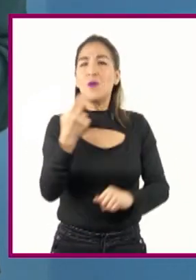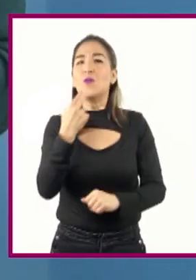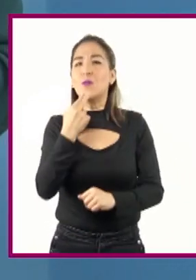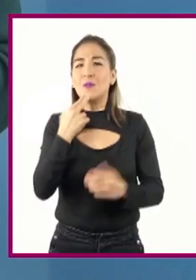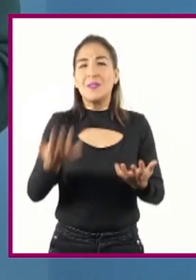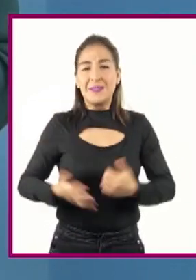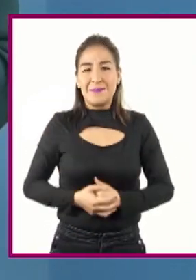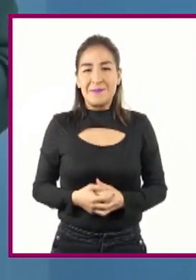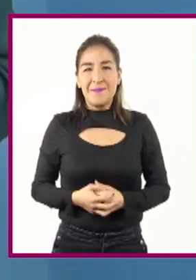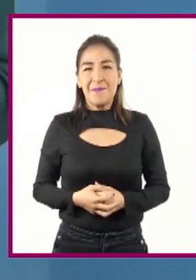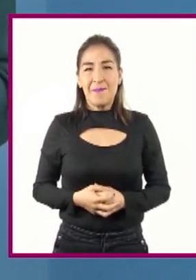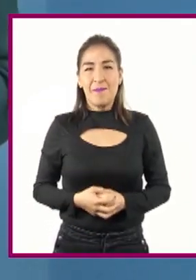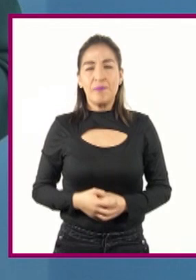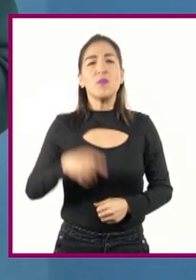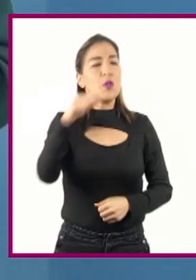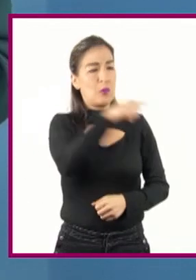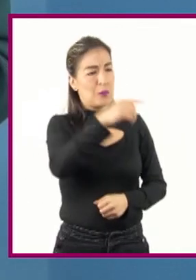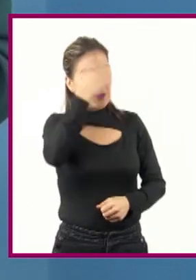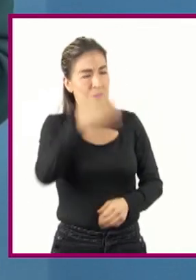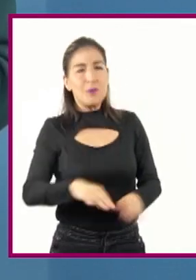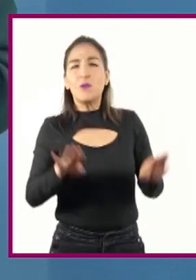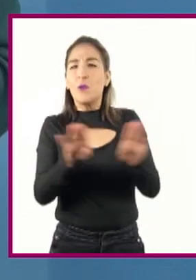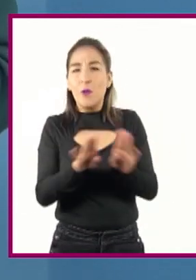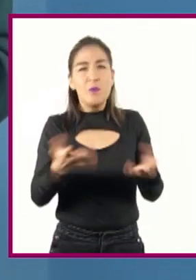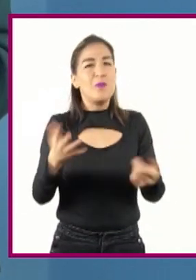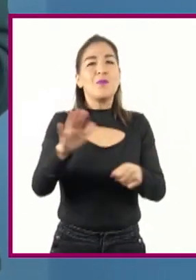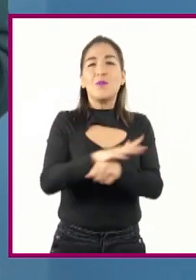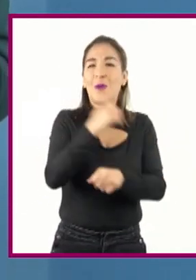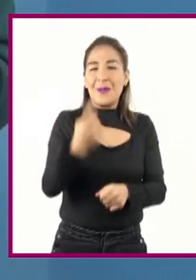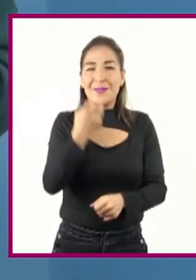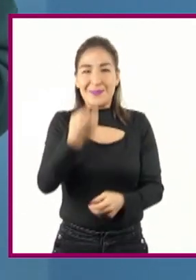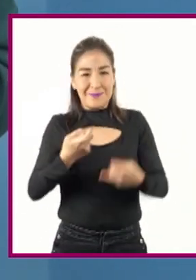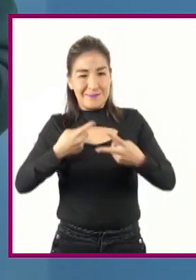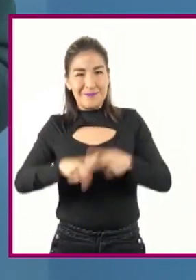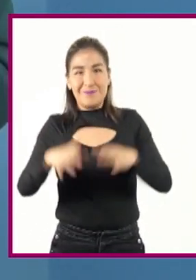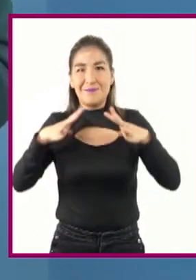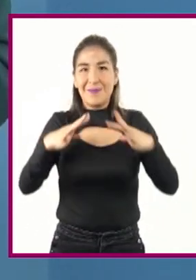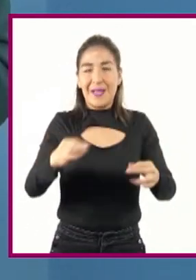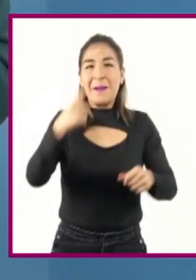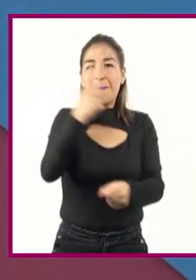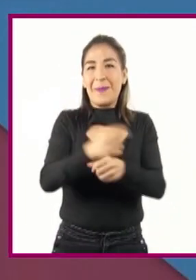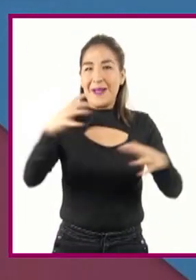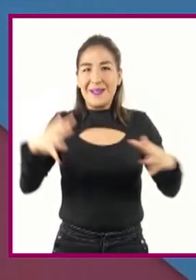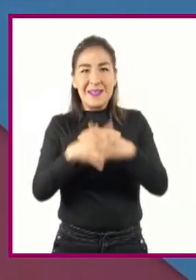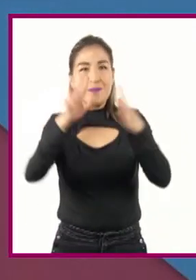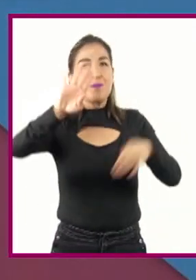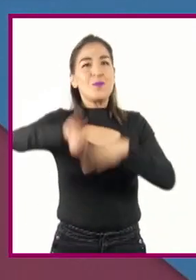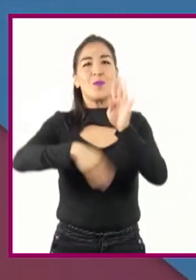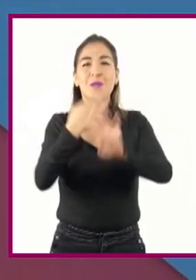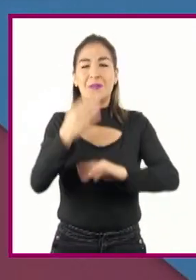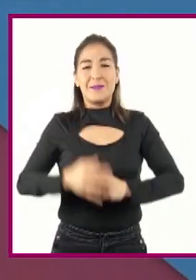Nadia, ¿sabes cómo o por qué comenzó la Primera Guerra Mundial?